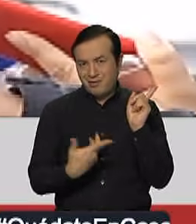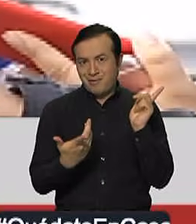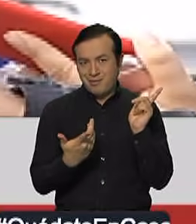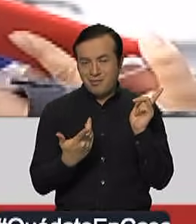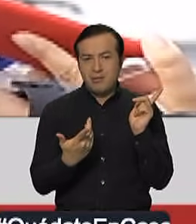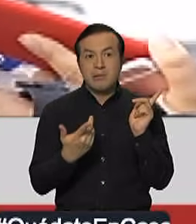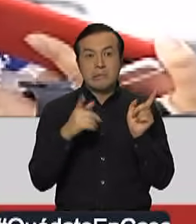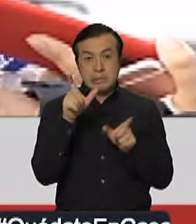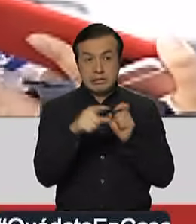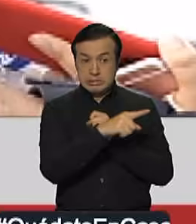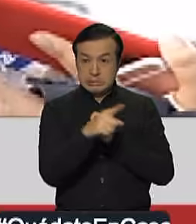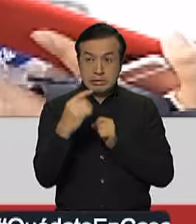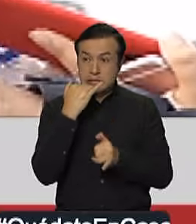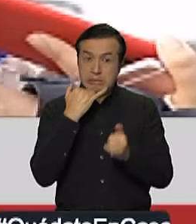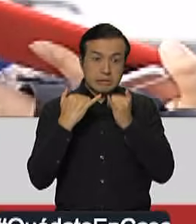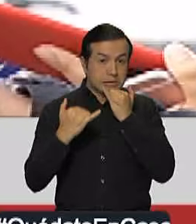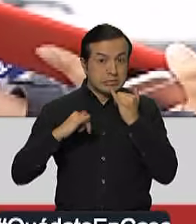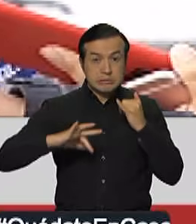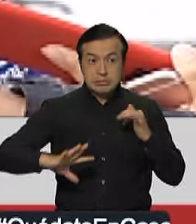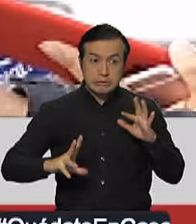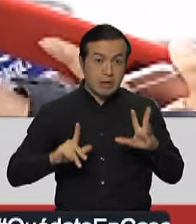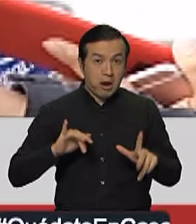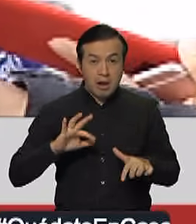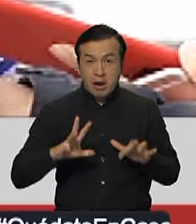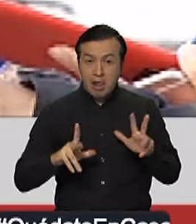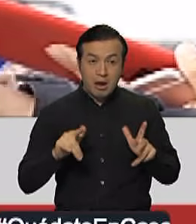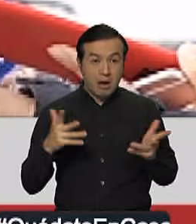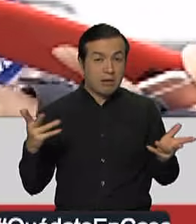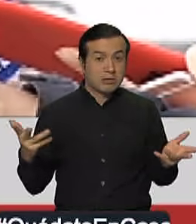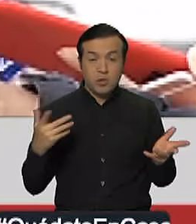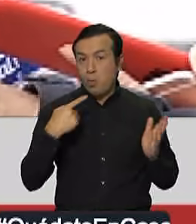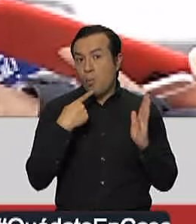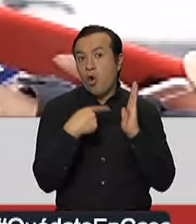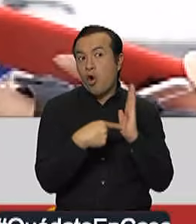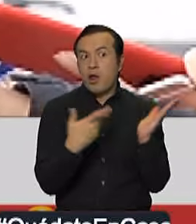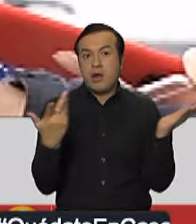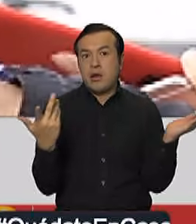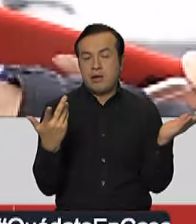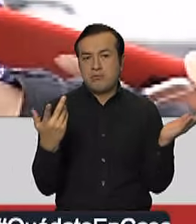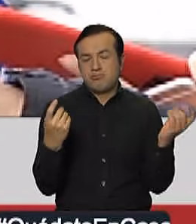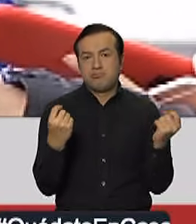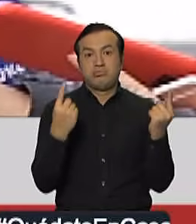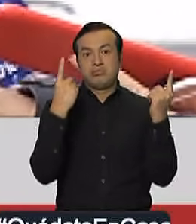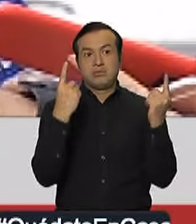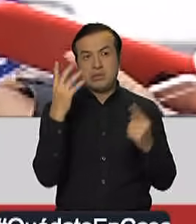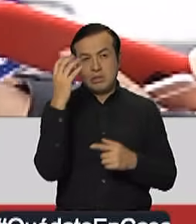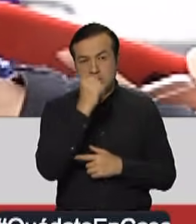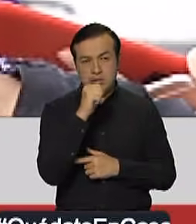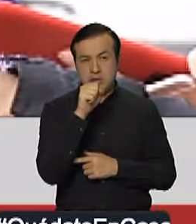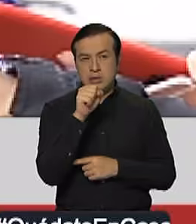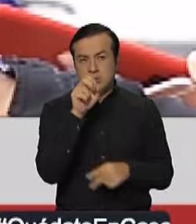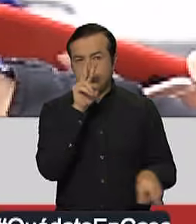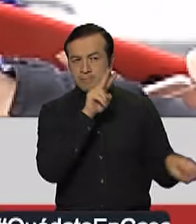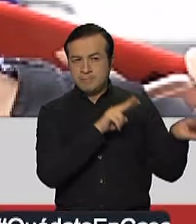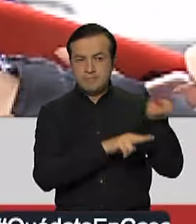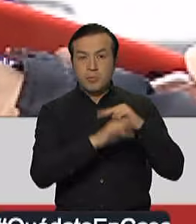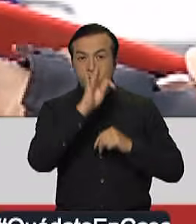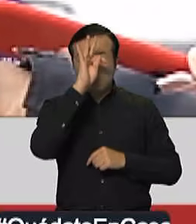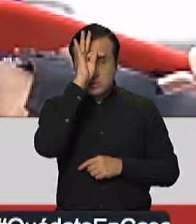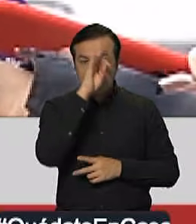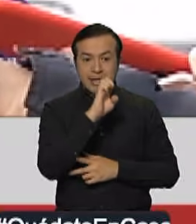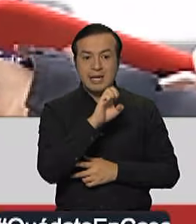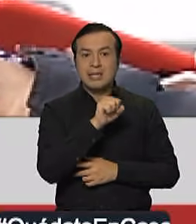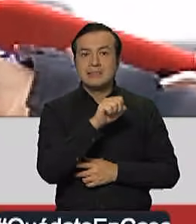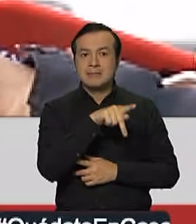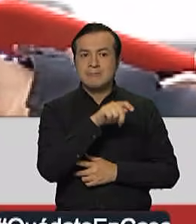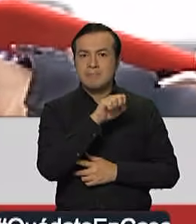han cometido ese tipo de irregularidades, como por ejemplo lo que nosotros presumimos que puede haber sucedido en el Eugenio Espejo, el